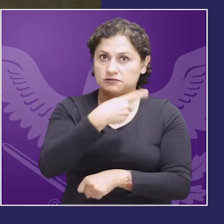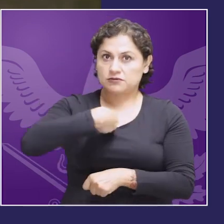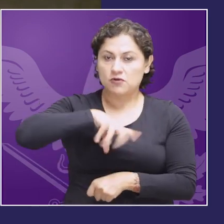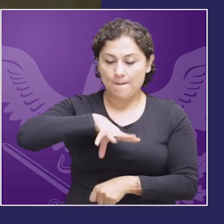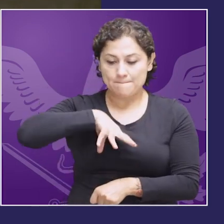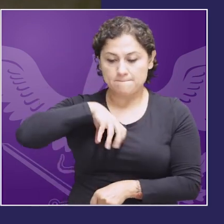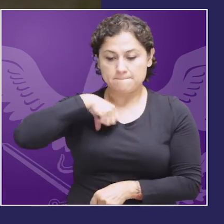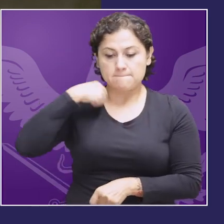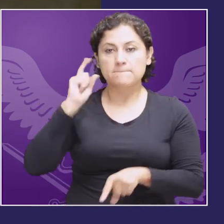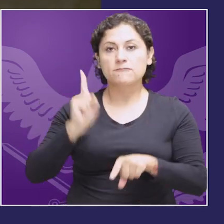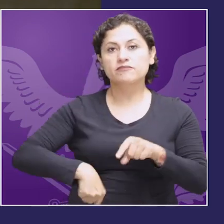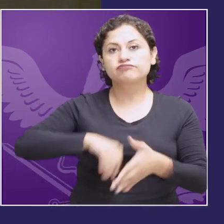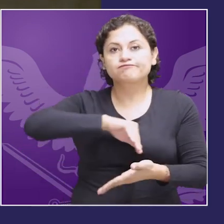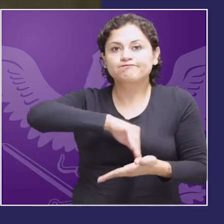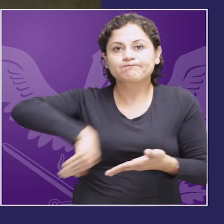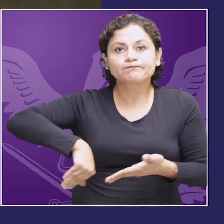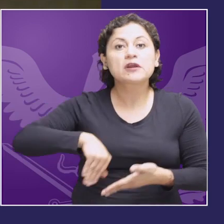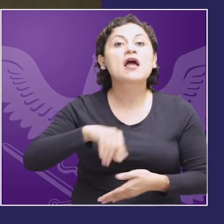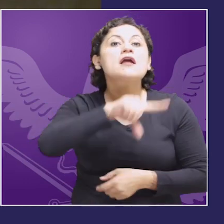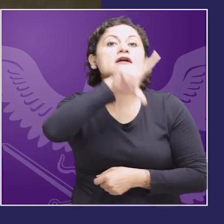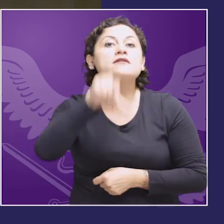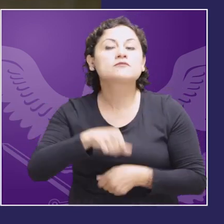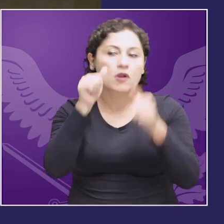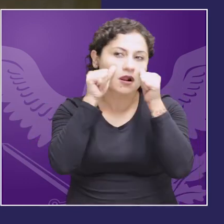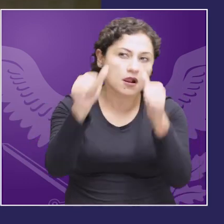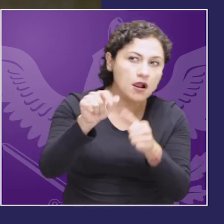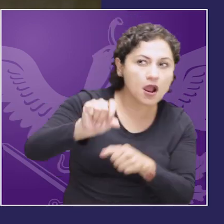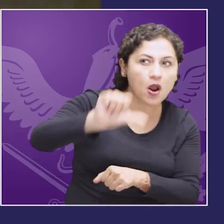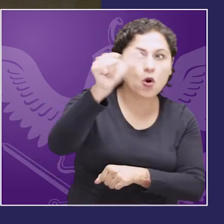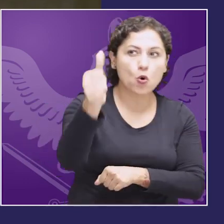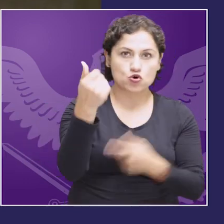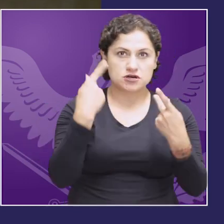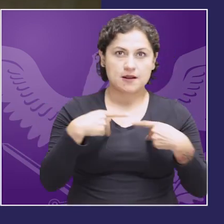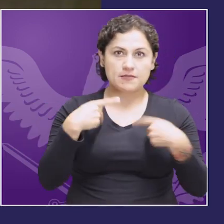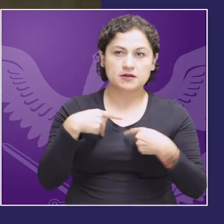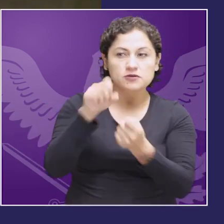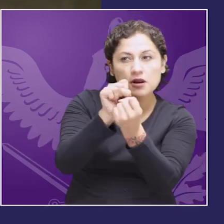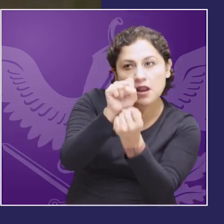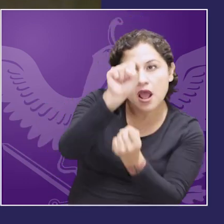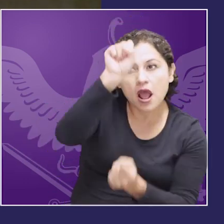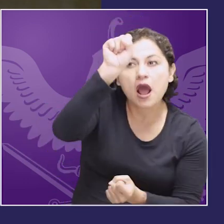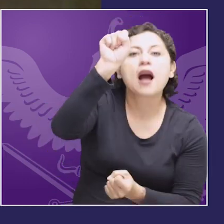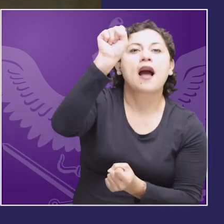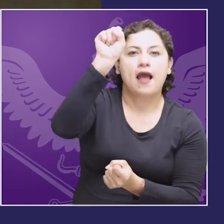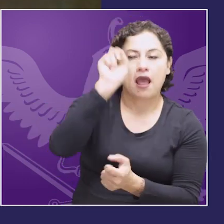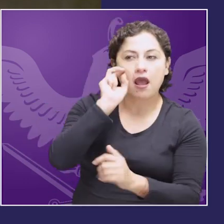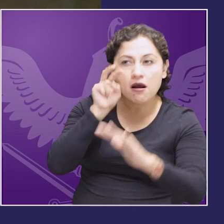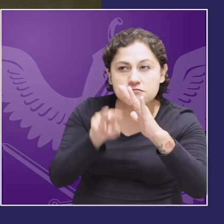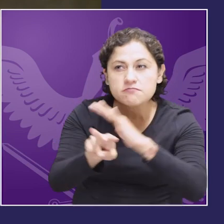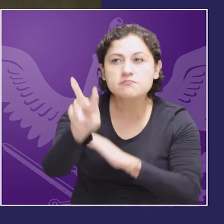sesgos. Entonces tenemos que hacer un esfuerzo constante de desmontarlos y escuchar a la otra persona,